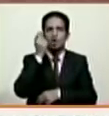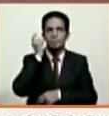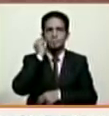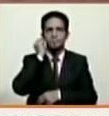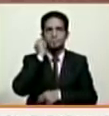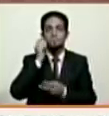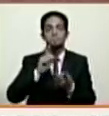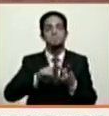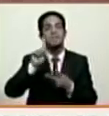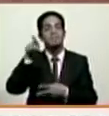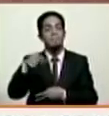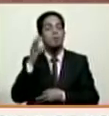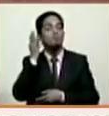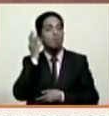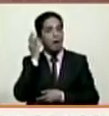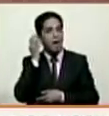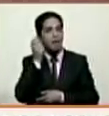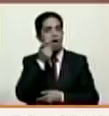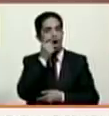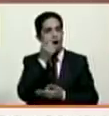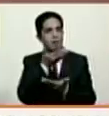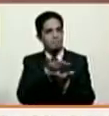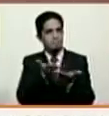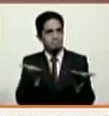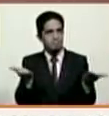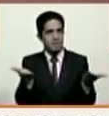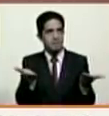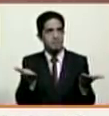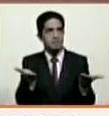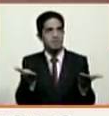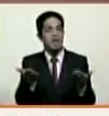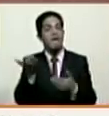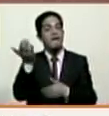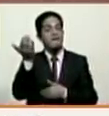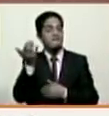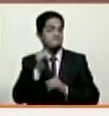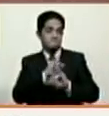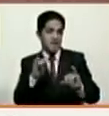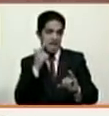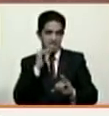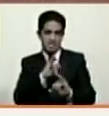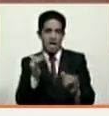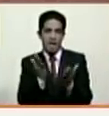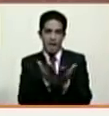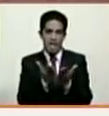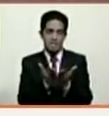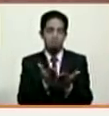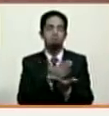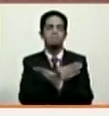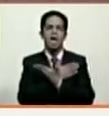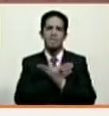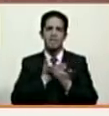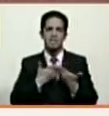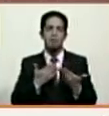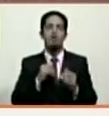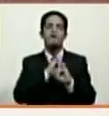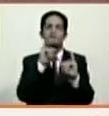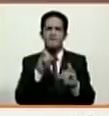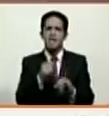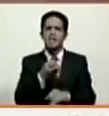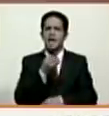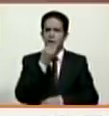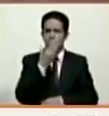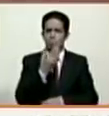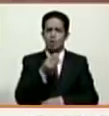nuestras mujeres y hombres, nuestras niñas y niños que regresan del colegio, y les deseamos un feliz almuerzo